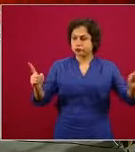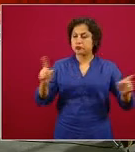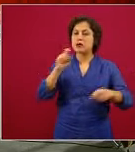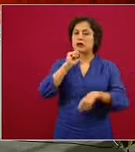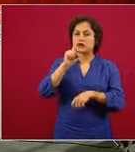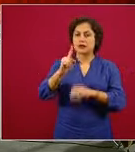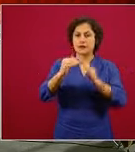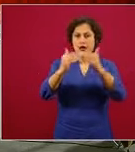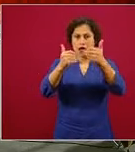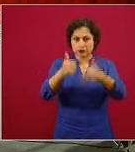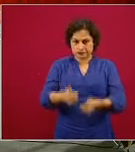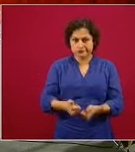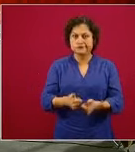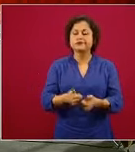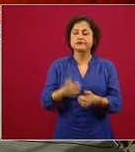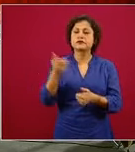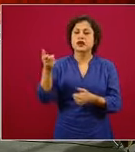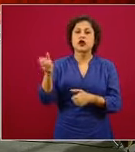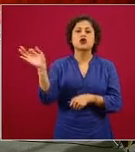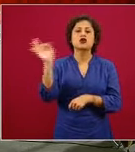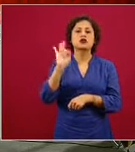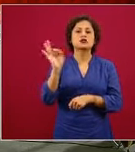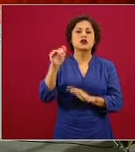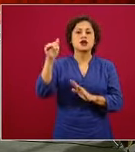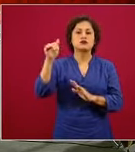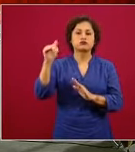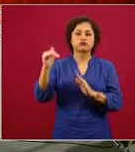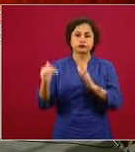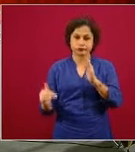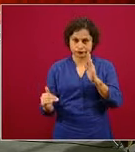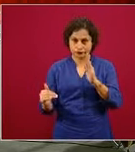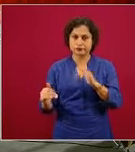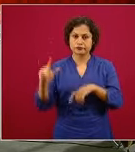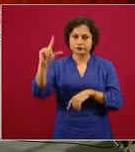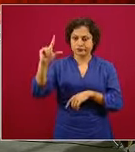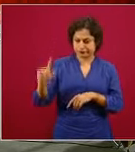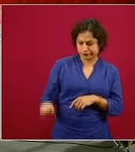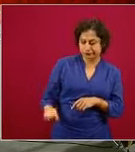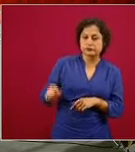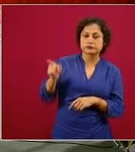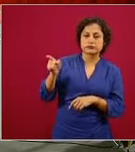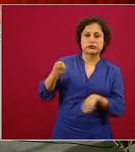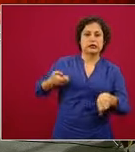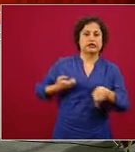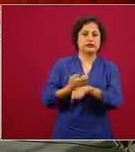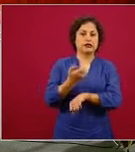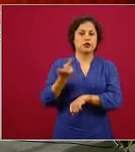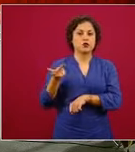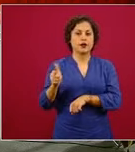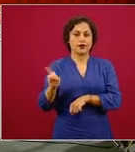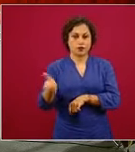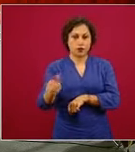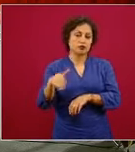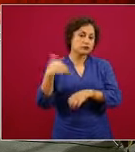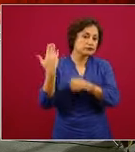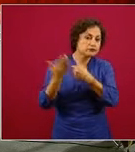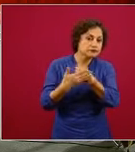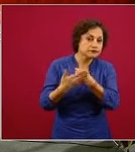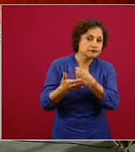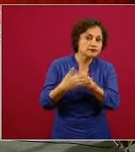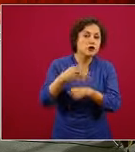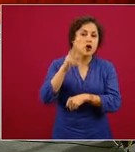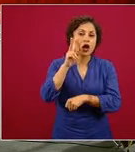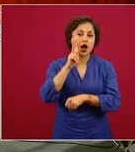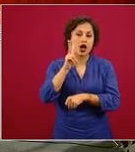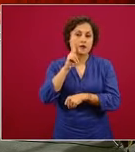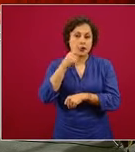entonces convertirse en el inicio del descenso de la curva de Guanajuato. Vamos a ver eso en siguientes días. Personas que